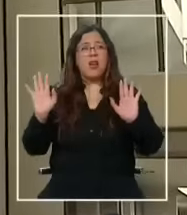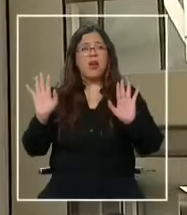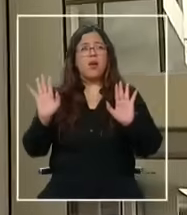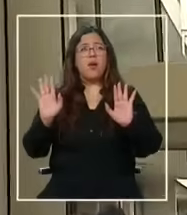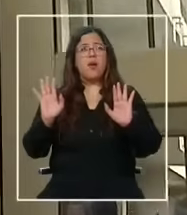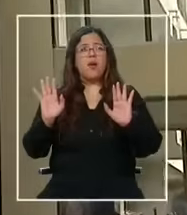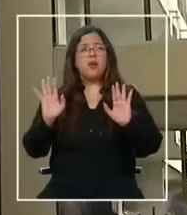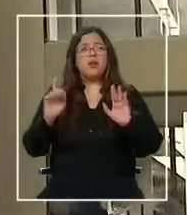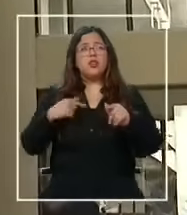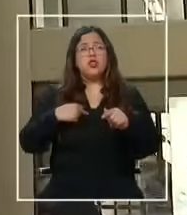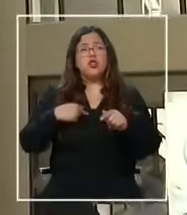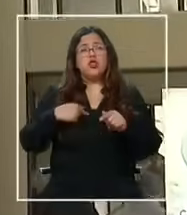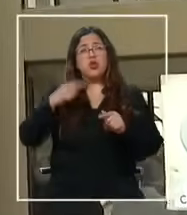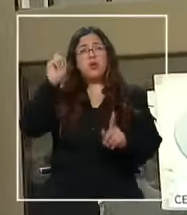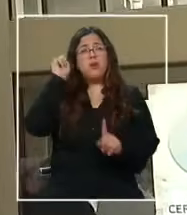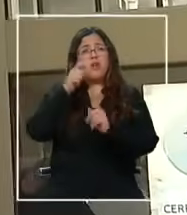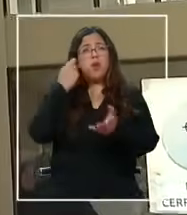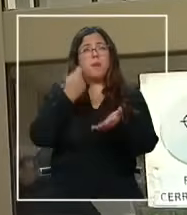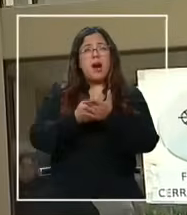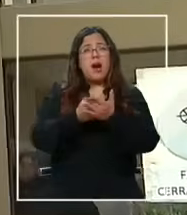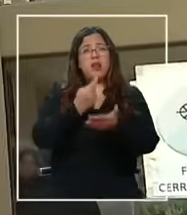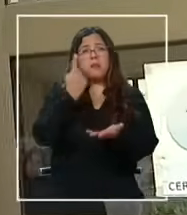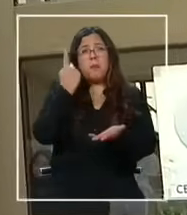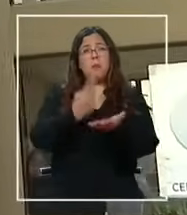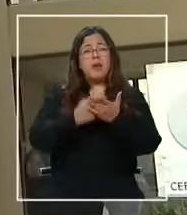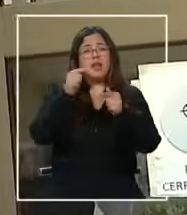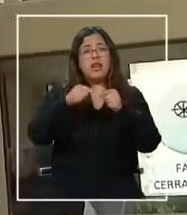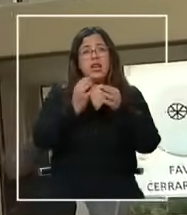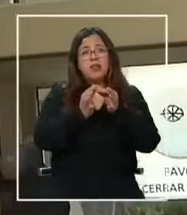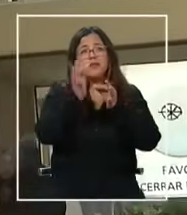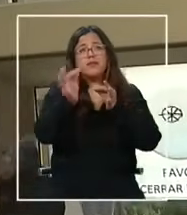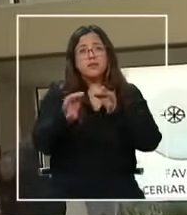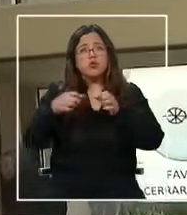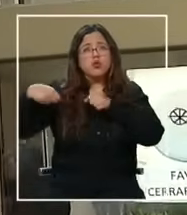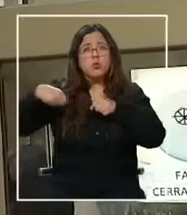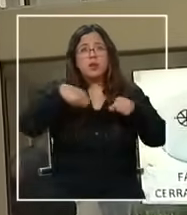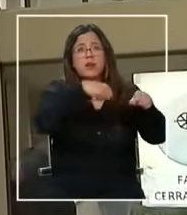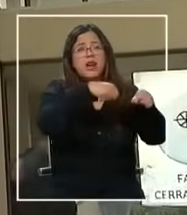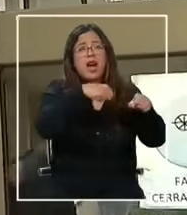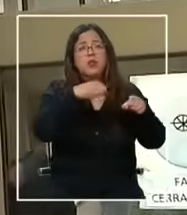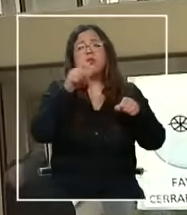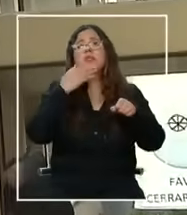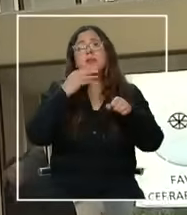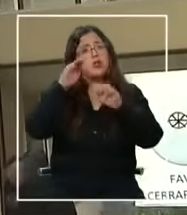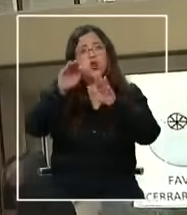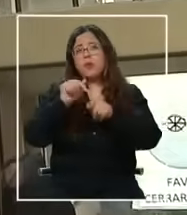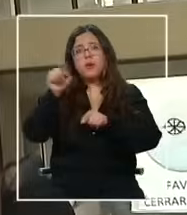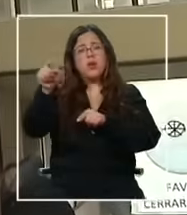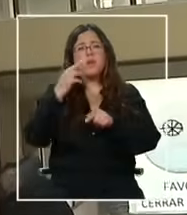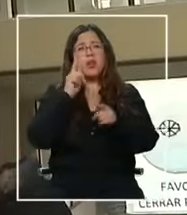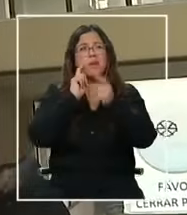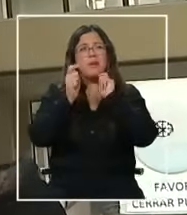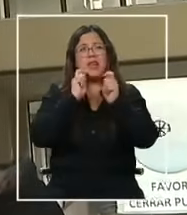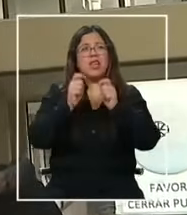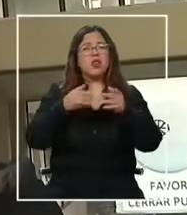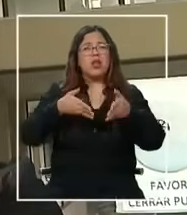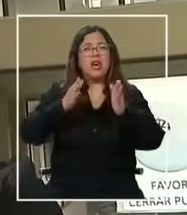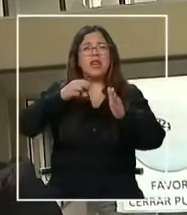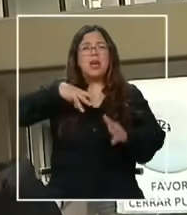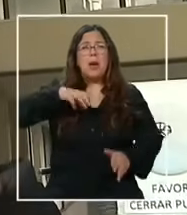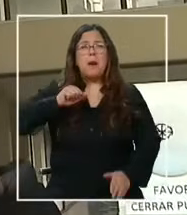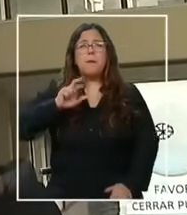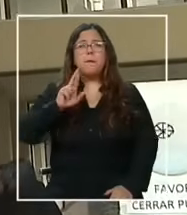taxi prefiero para una Luca de aquí al al sú y igual de s me vengo para acá está super peligroso Martínez de Rosa